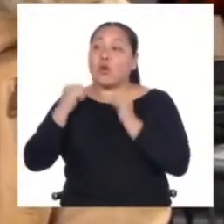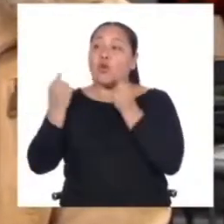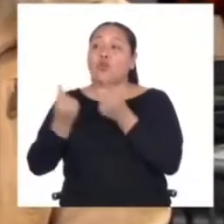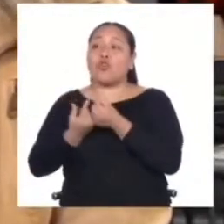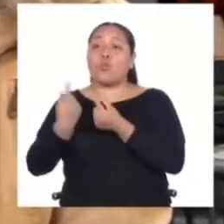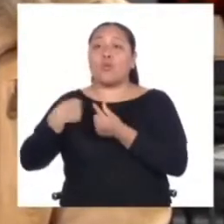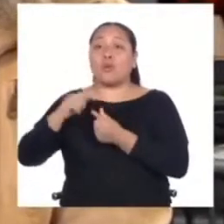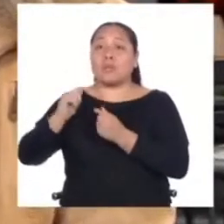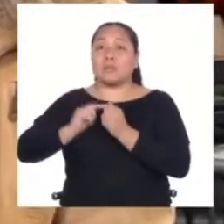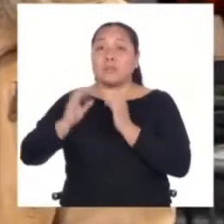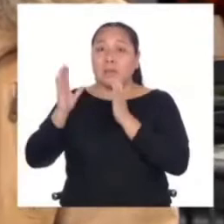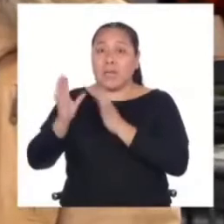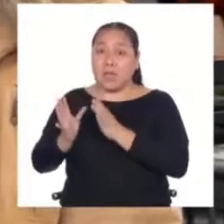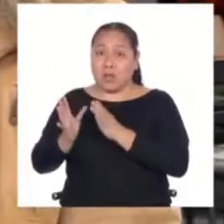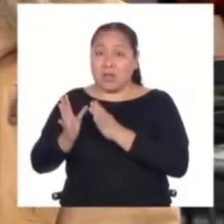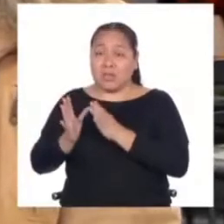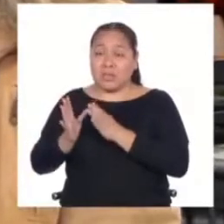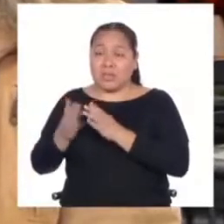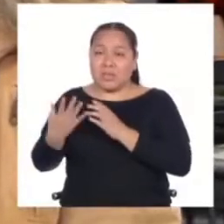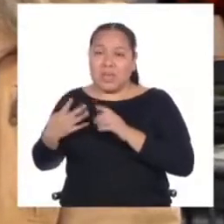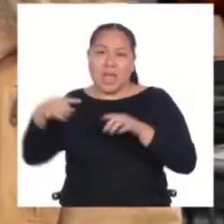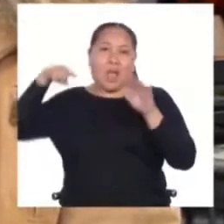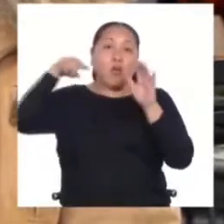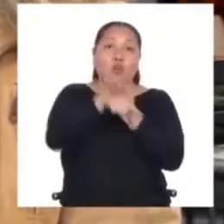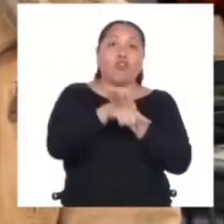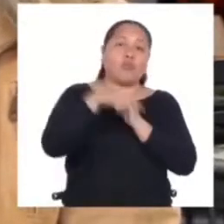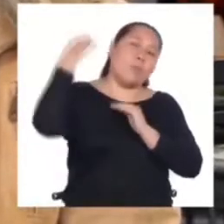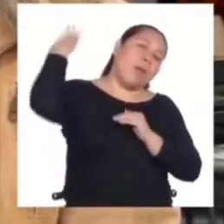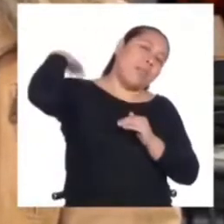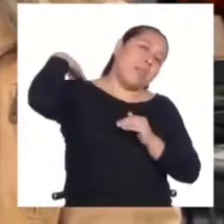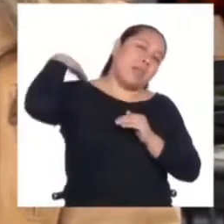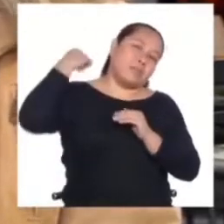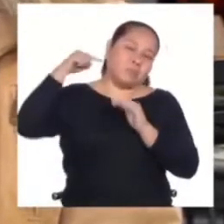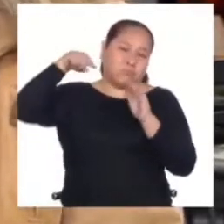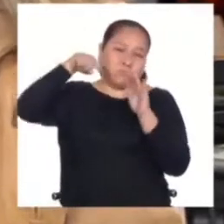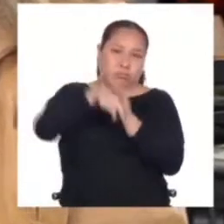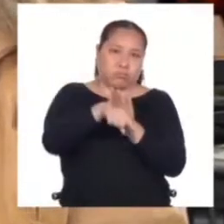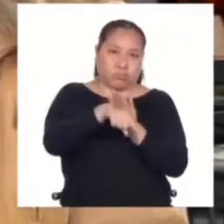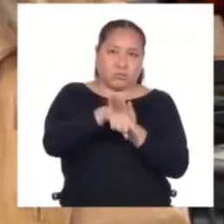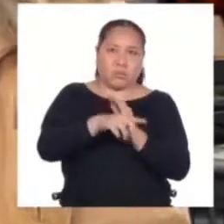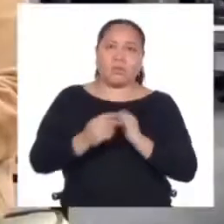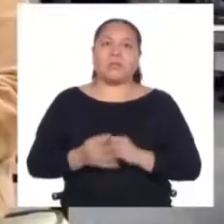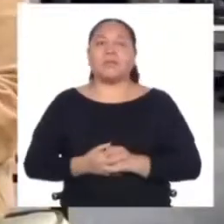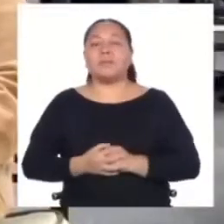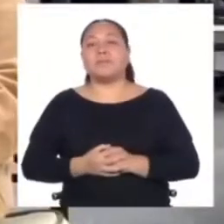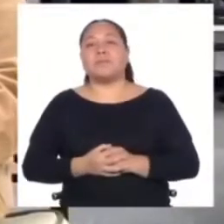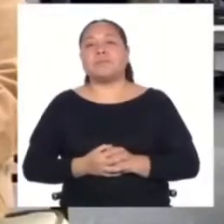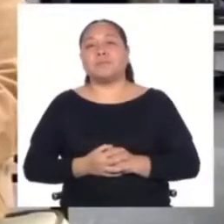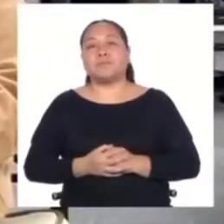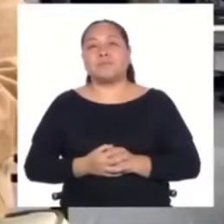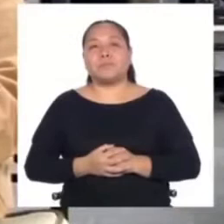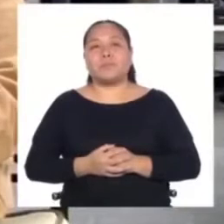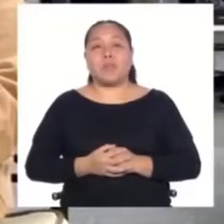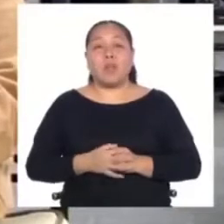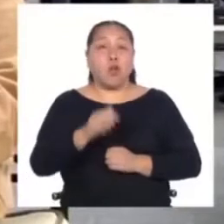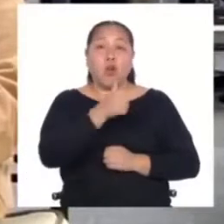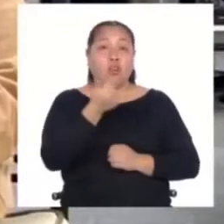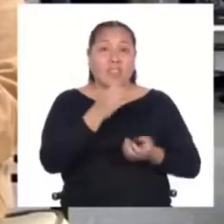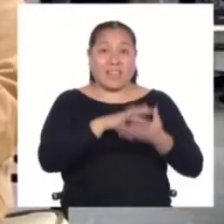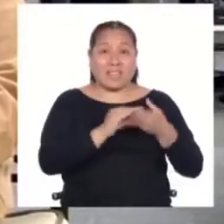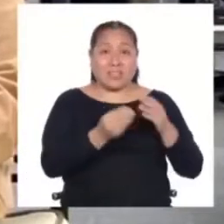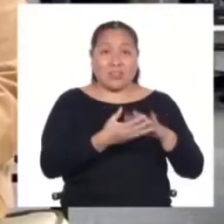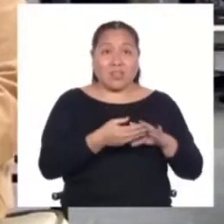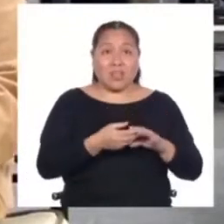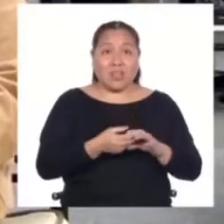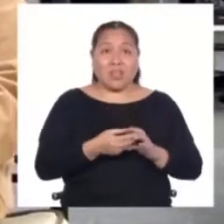se refugiaron después del conflicto que hubo entre los pizarristas y los almagristas. Y otro es que